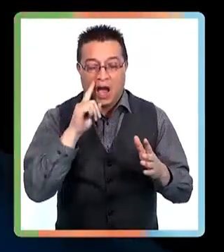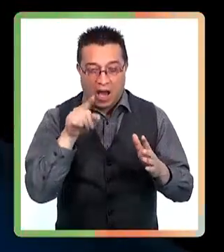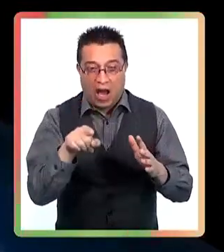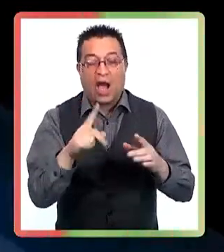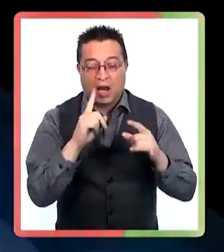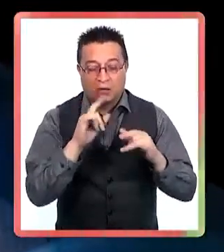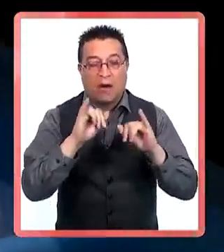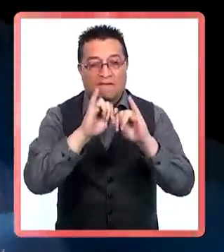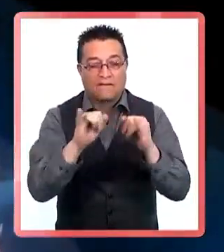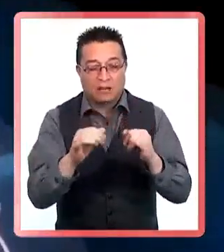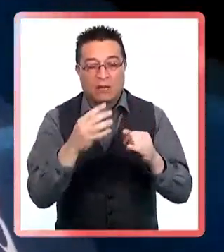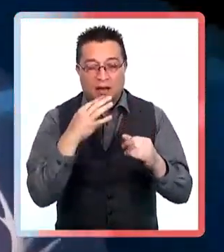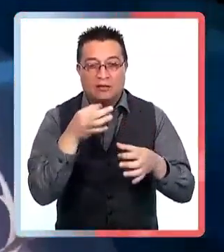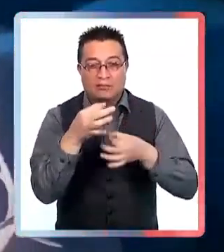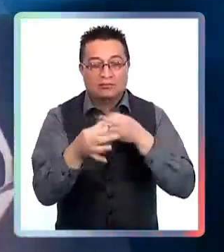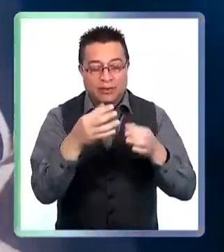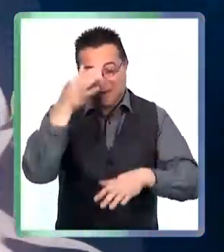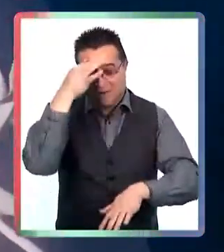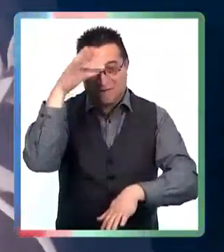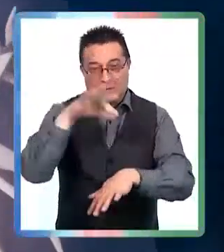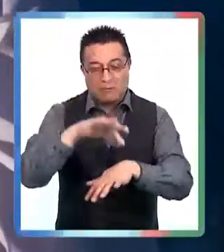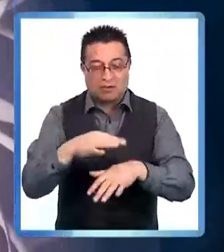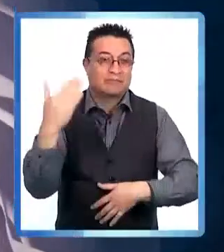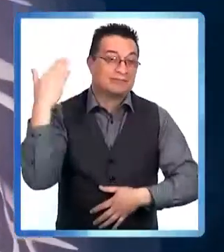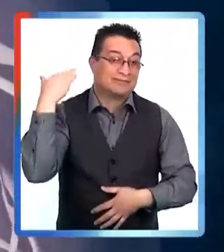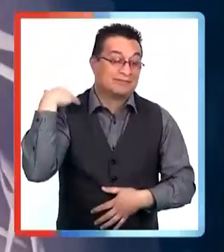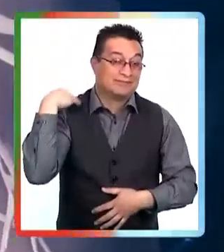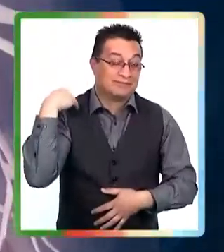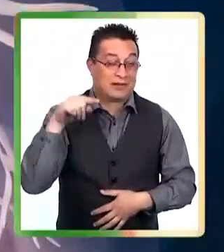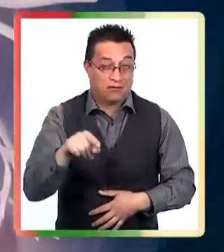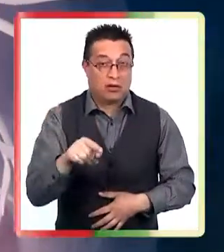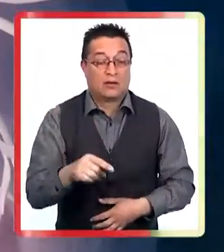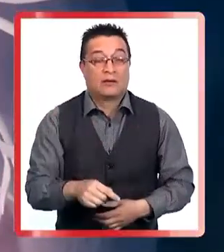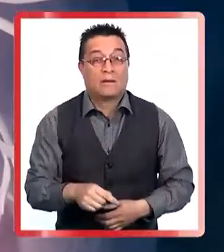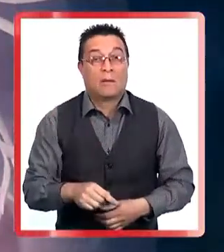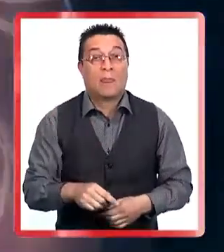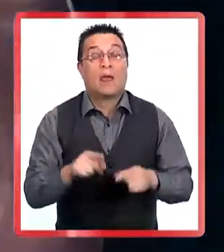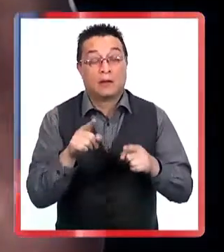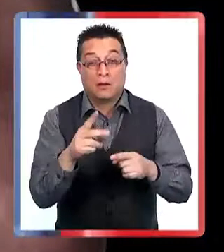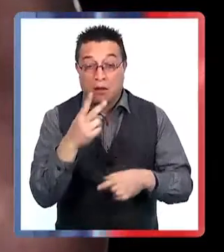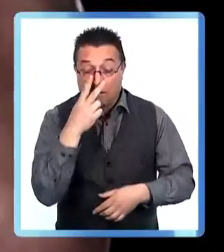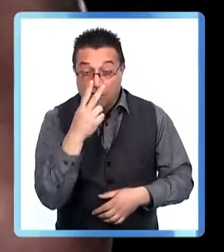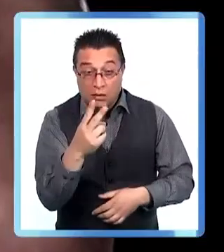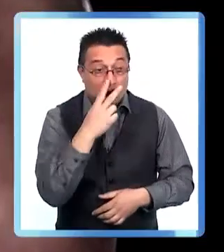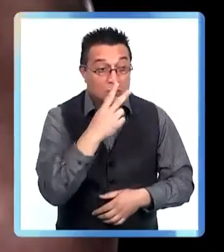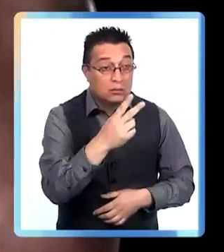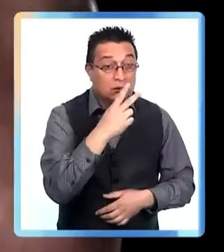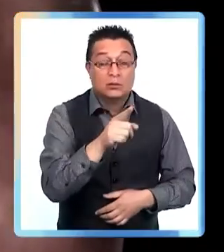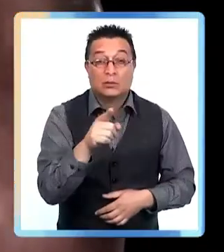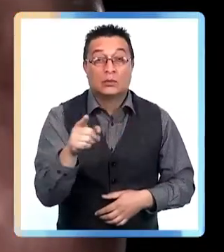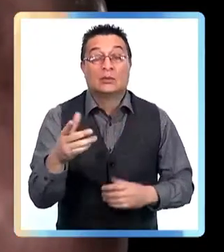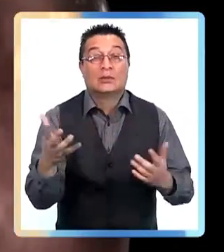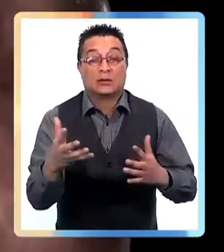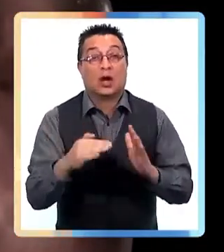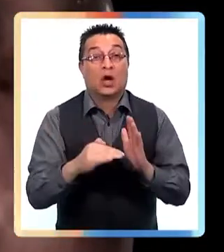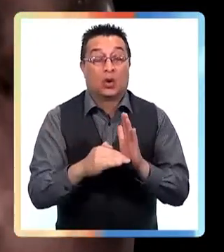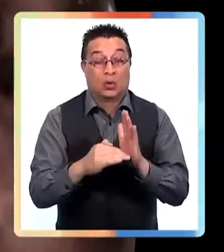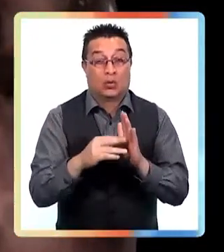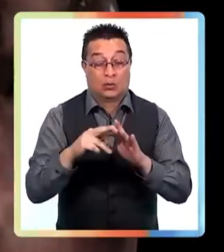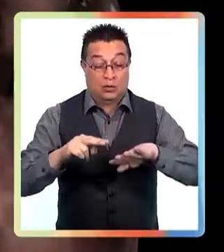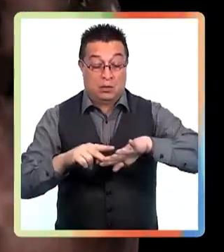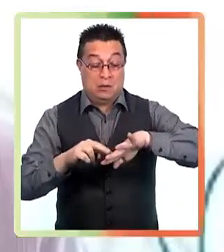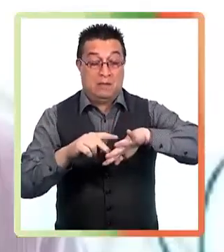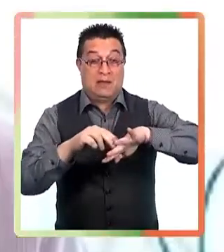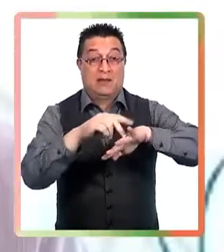las vertientes o formas de expresión de la enfermedad pulmonar obstructiva crónica en la época. Y uno ve que suben